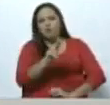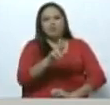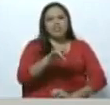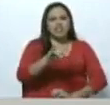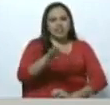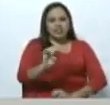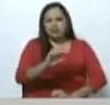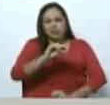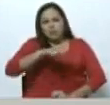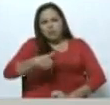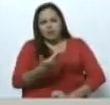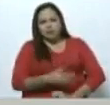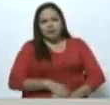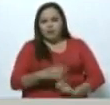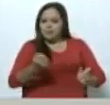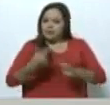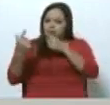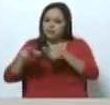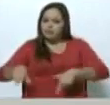No, bueno, vete a La Guajira para que tú